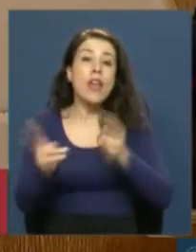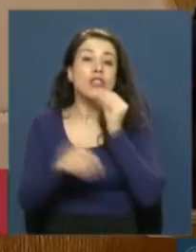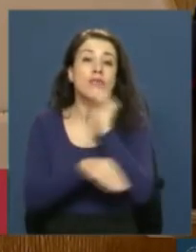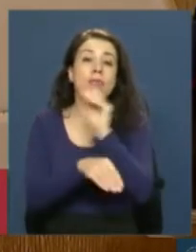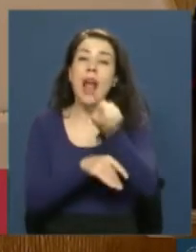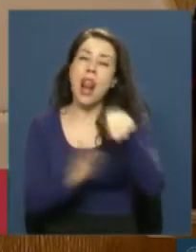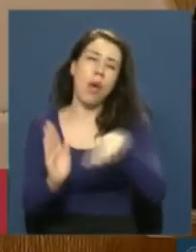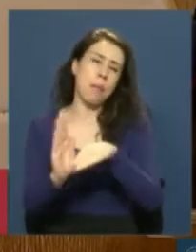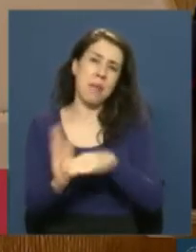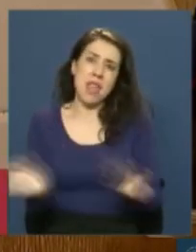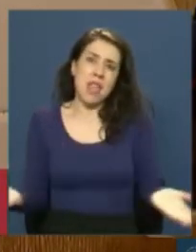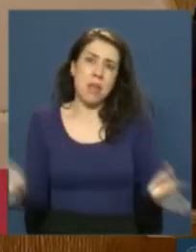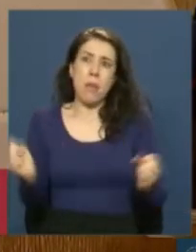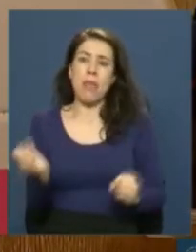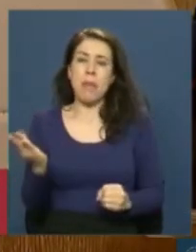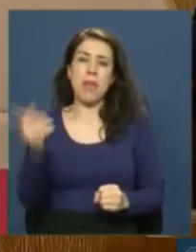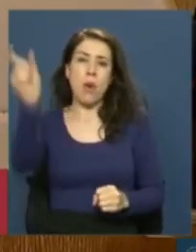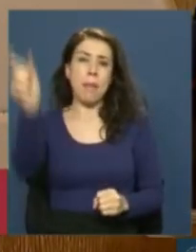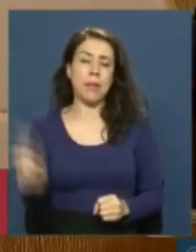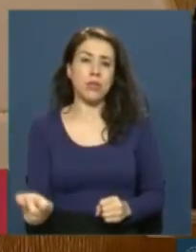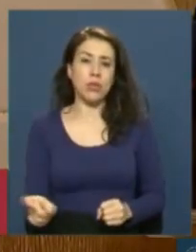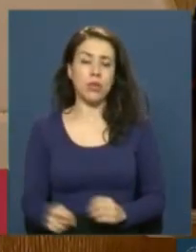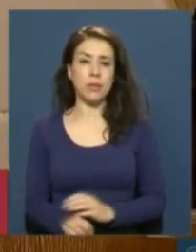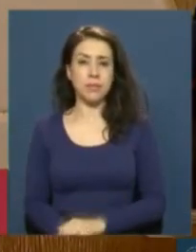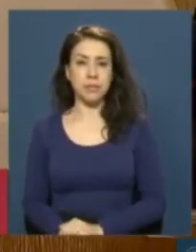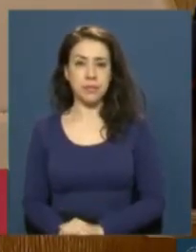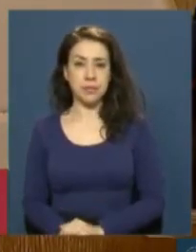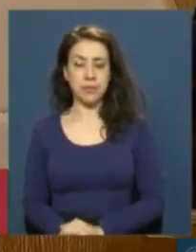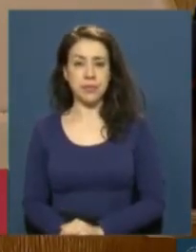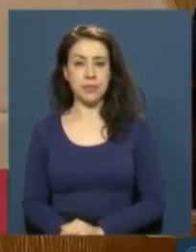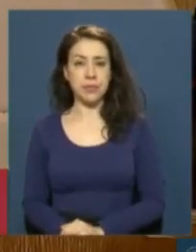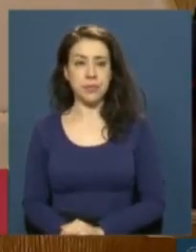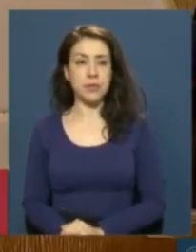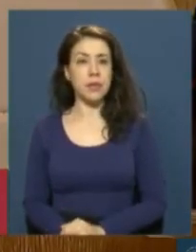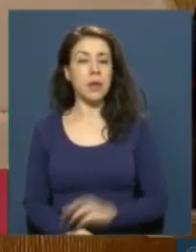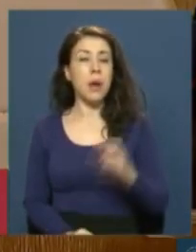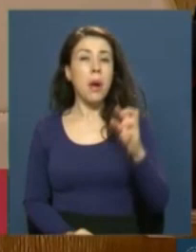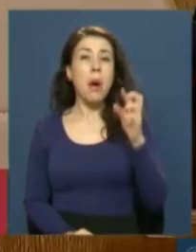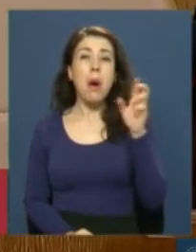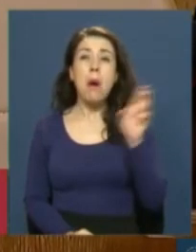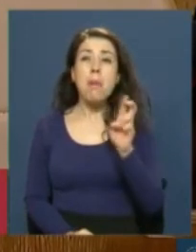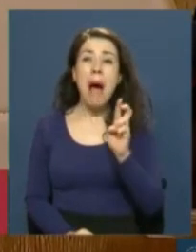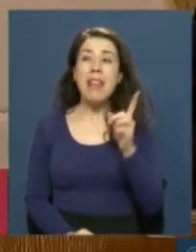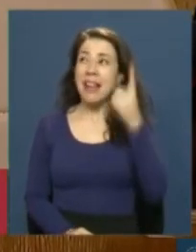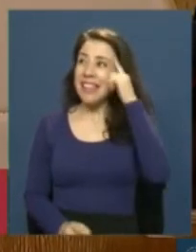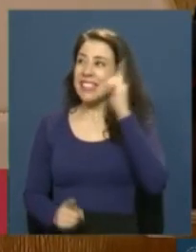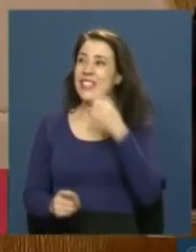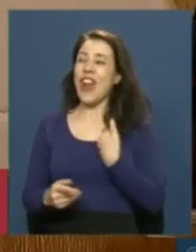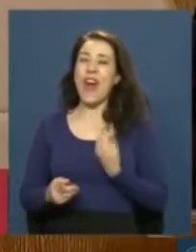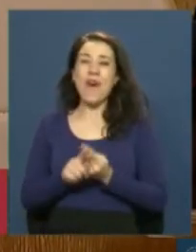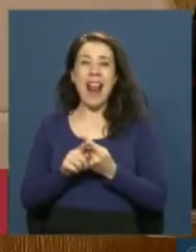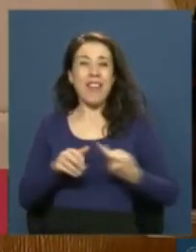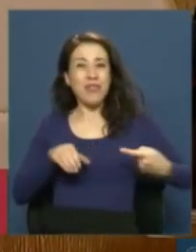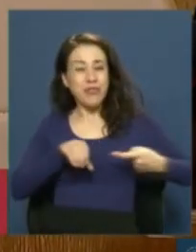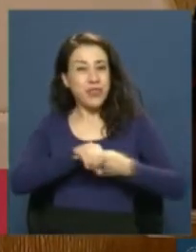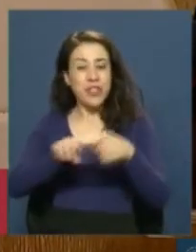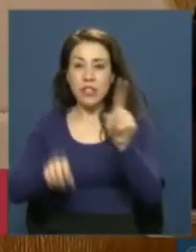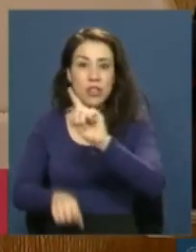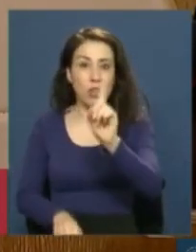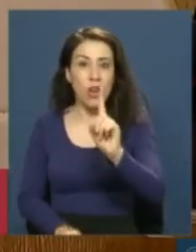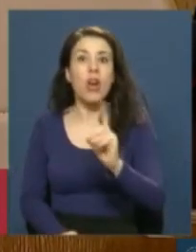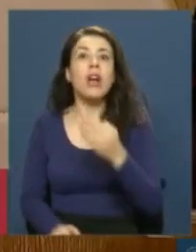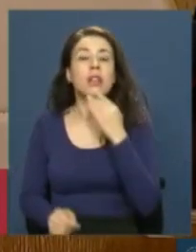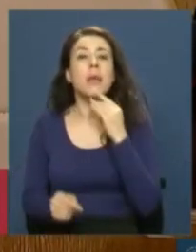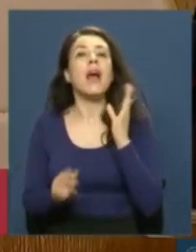alimentos es lo mínimo que le podemos pedir a alguien pues se lo pasa presidente padre no es solamente el que engendra padre también